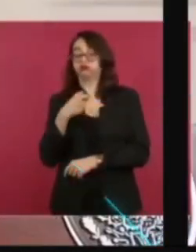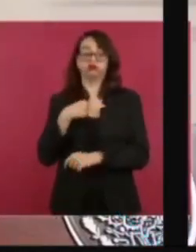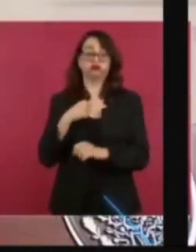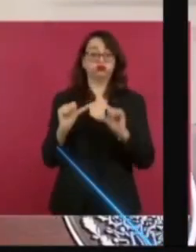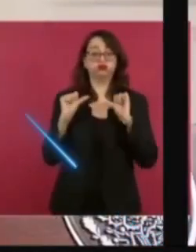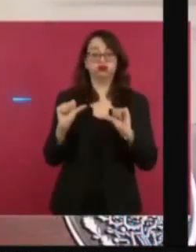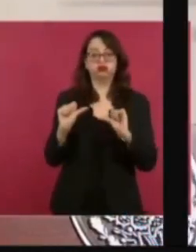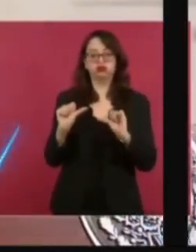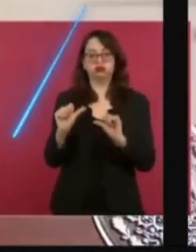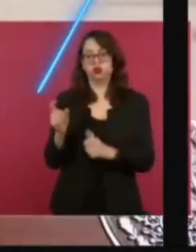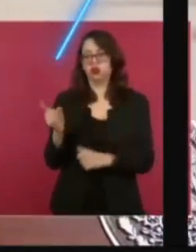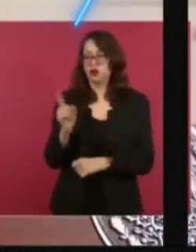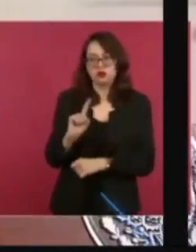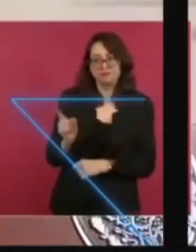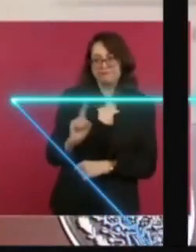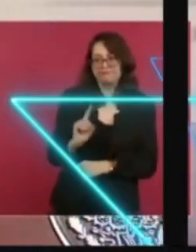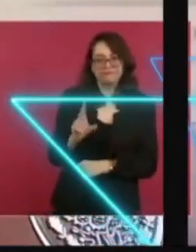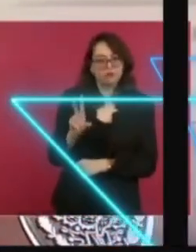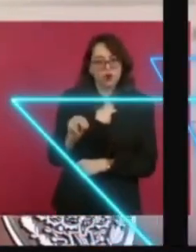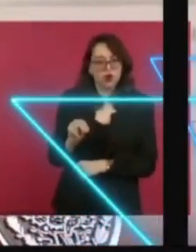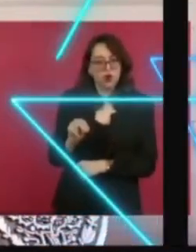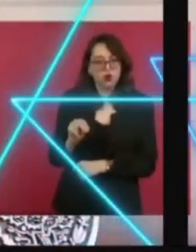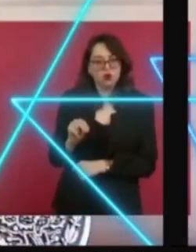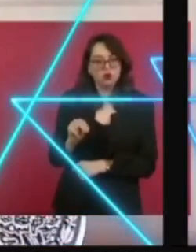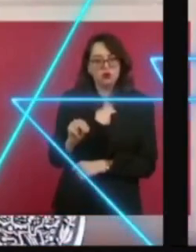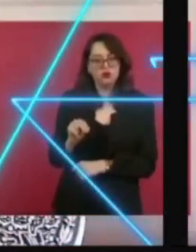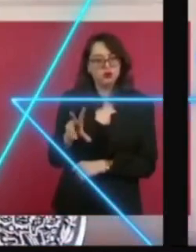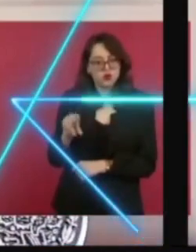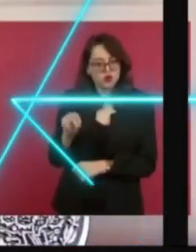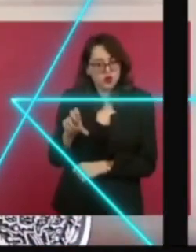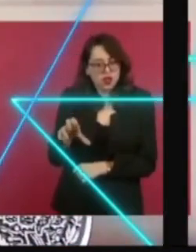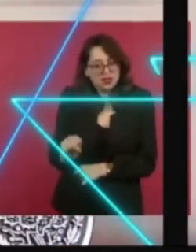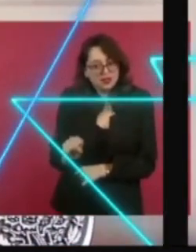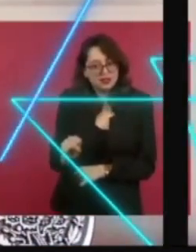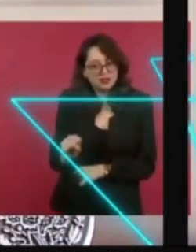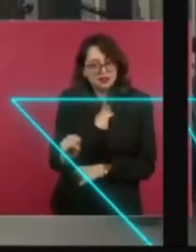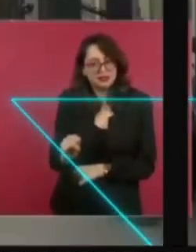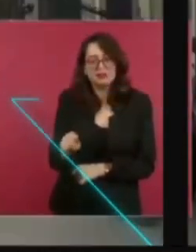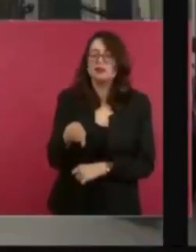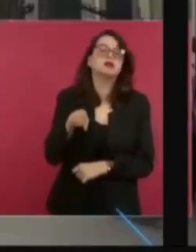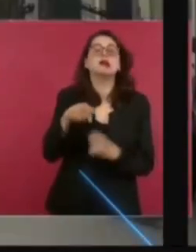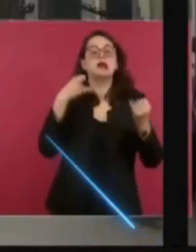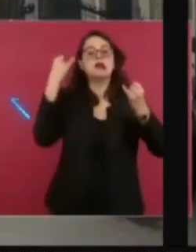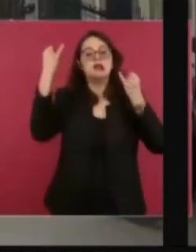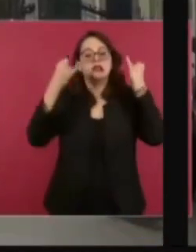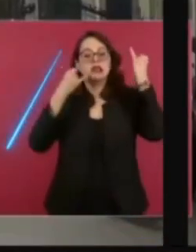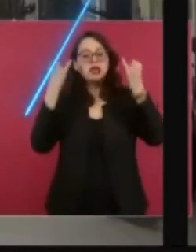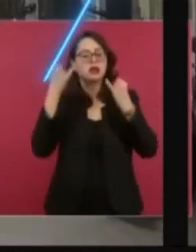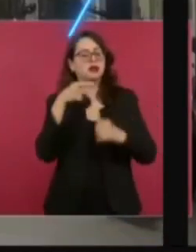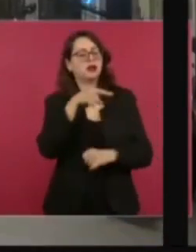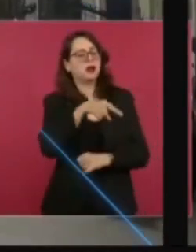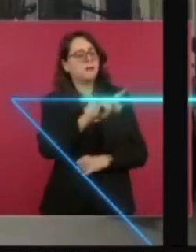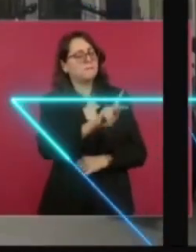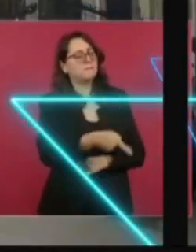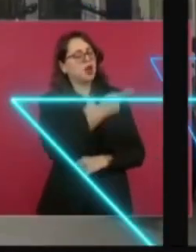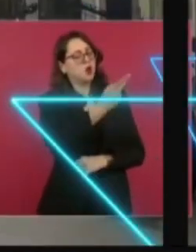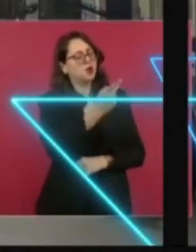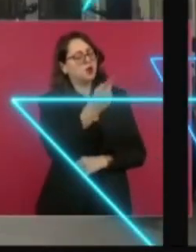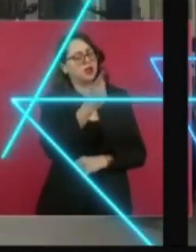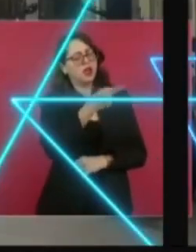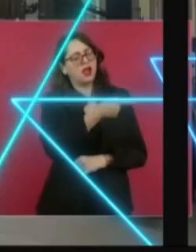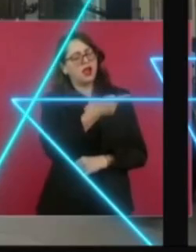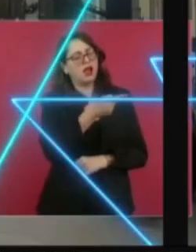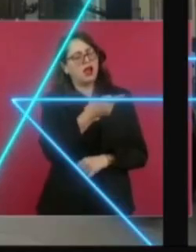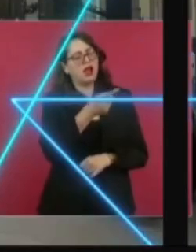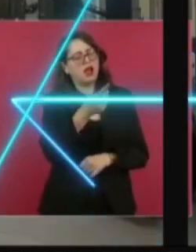a ver que te digan este Luisa María la secretaría de gobernación que es abogada